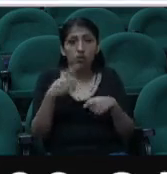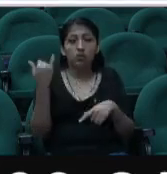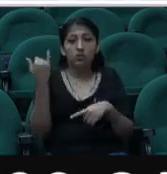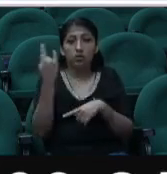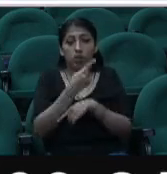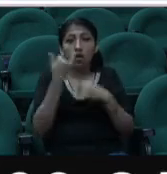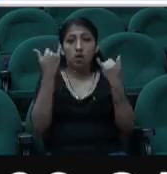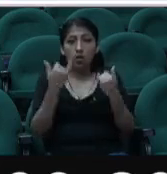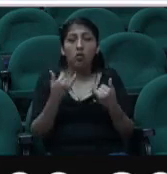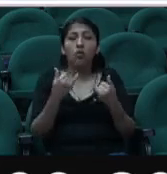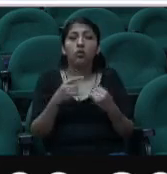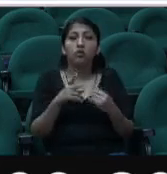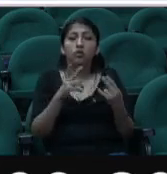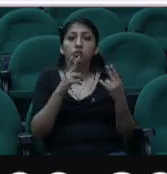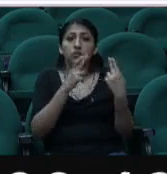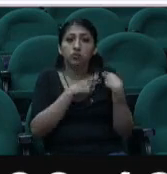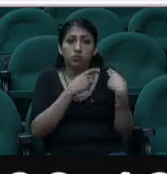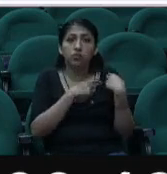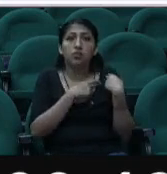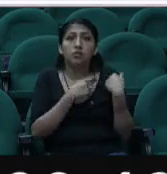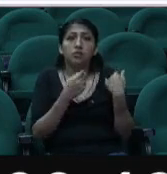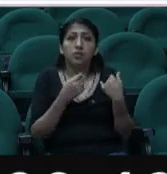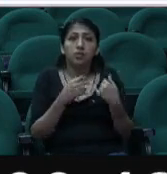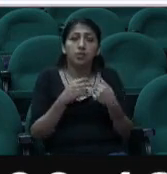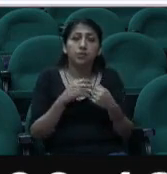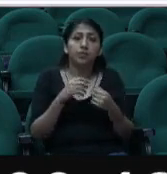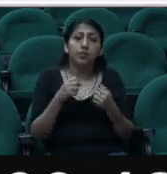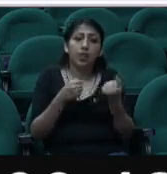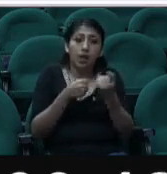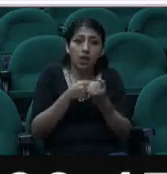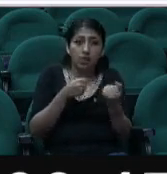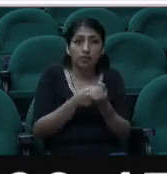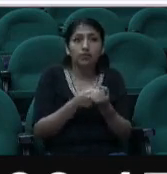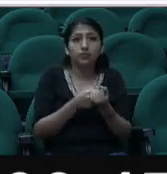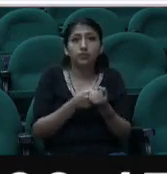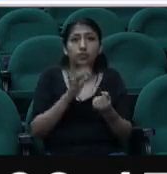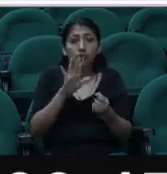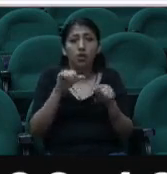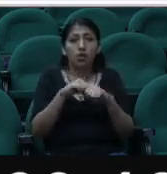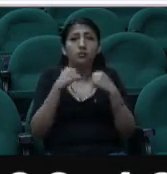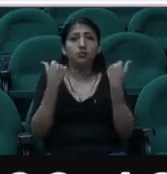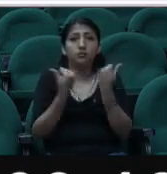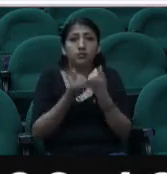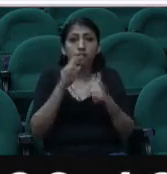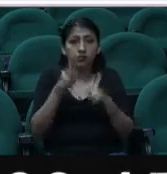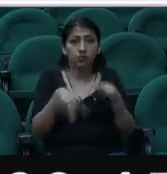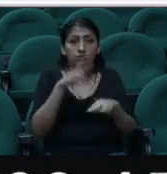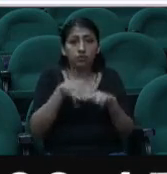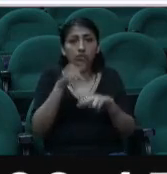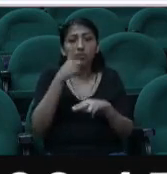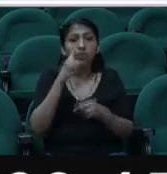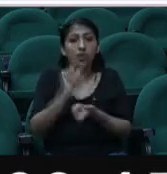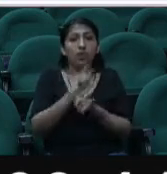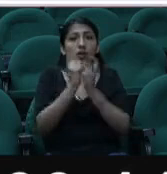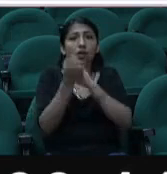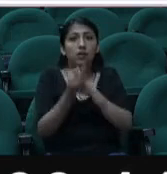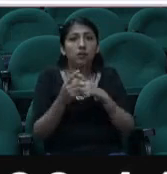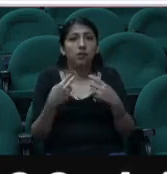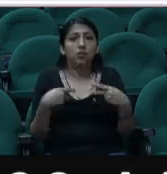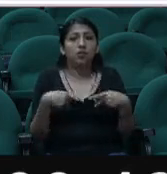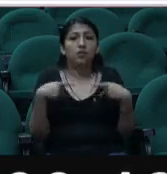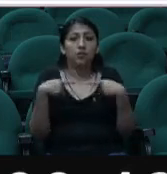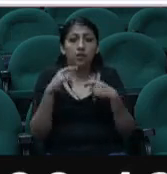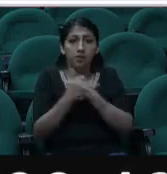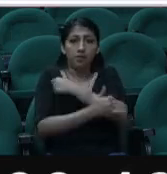día de hoy nos corresponde de una manera responsable aportar desde la asamblea nacional para cambiar el destino de